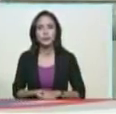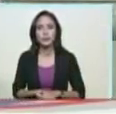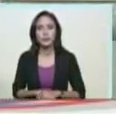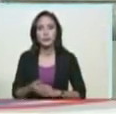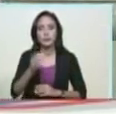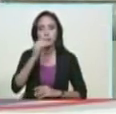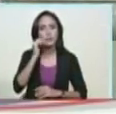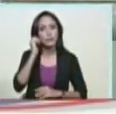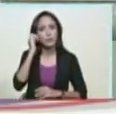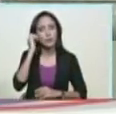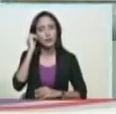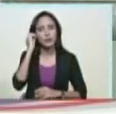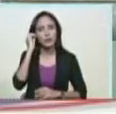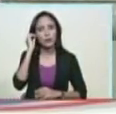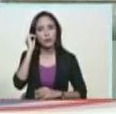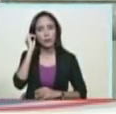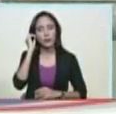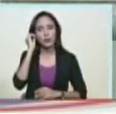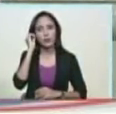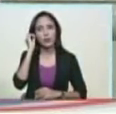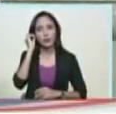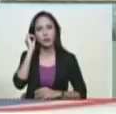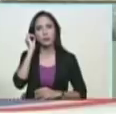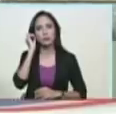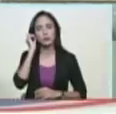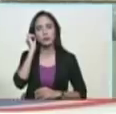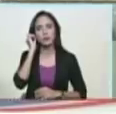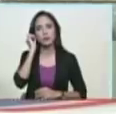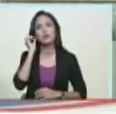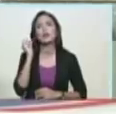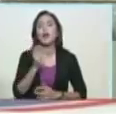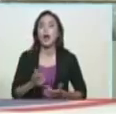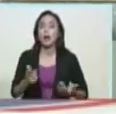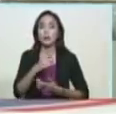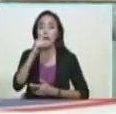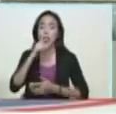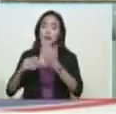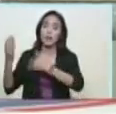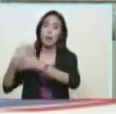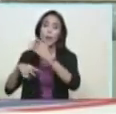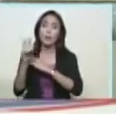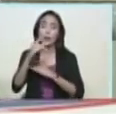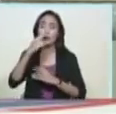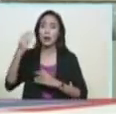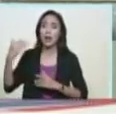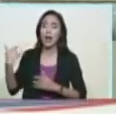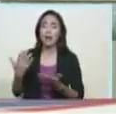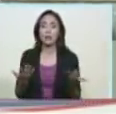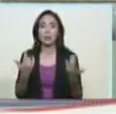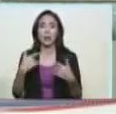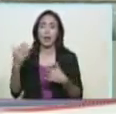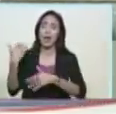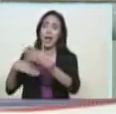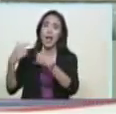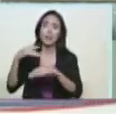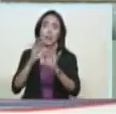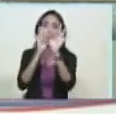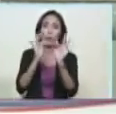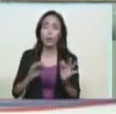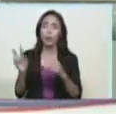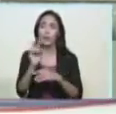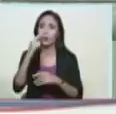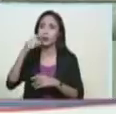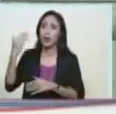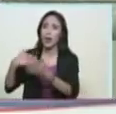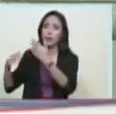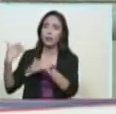y cuentas bancarias en el exterior es afuera venezuela de más de 100 años la venezuela que nosotros hemos heredado la venezuela ha